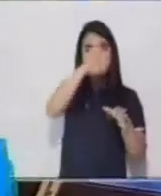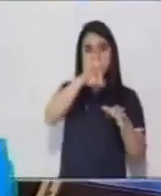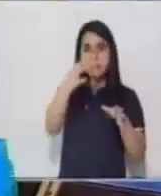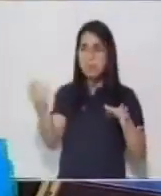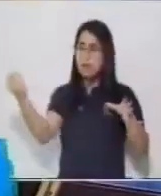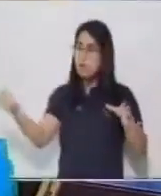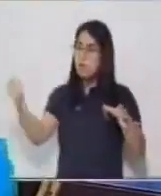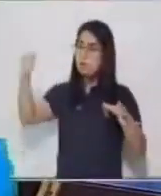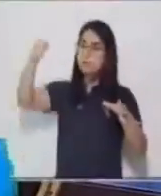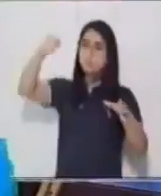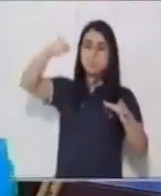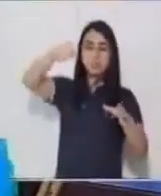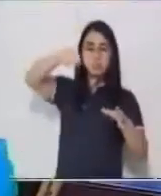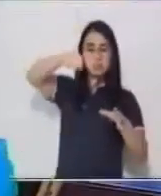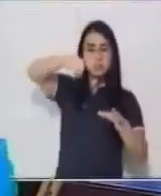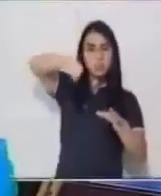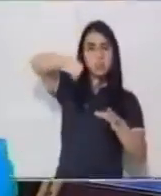desmoldarlo.